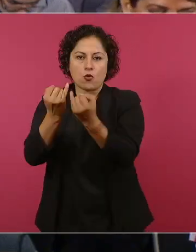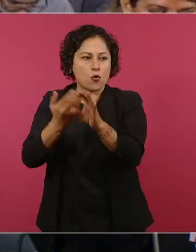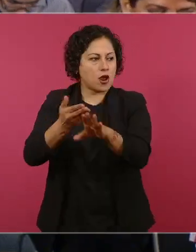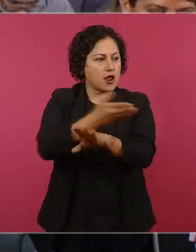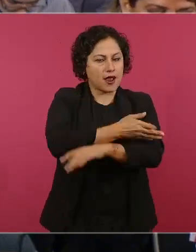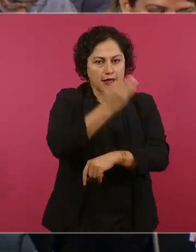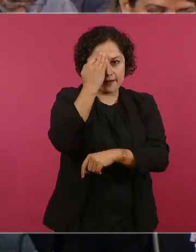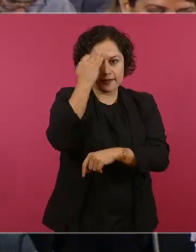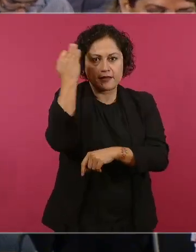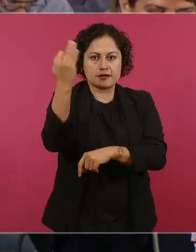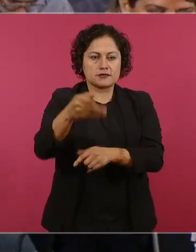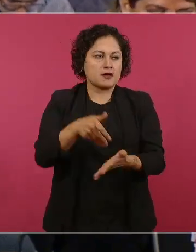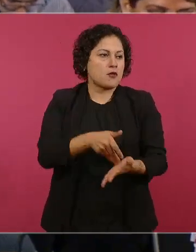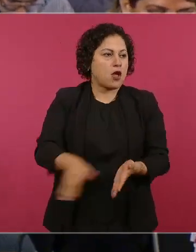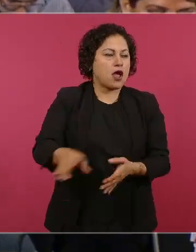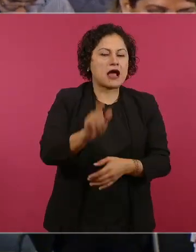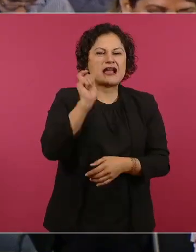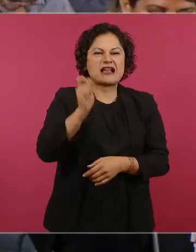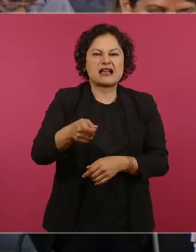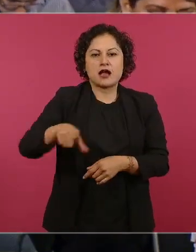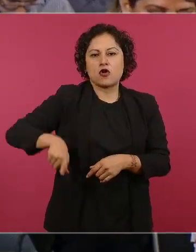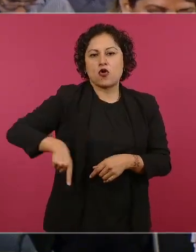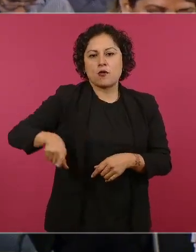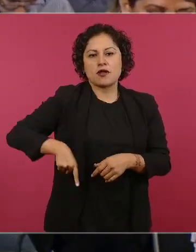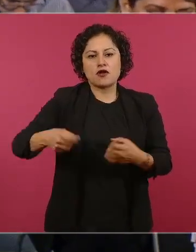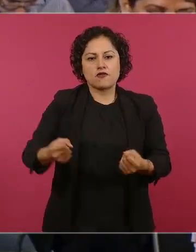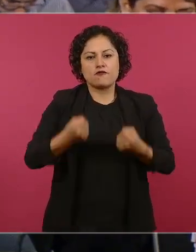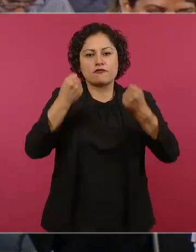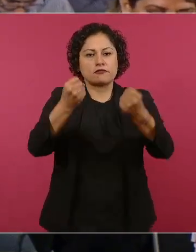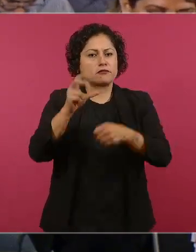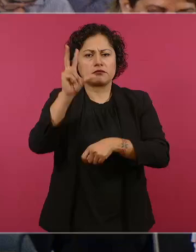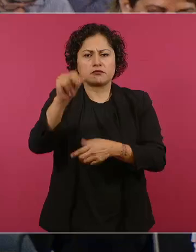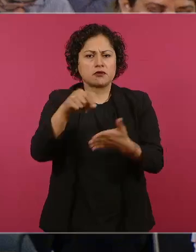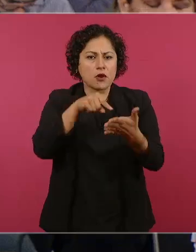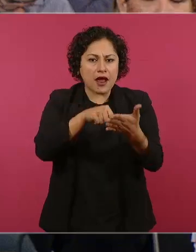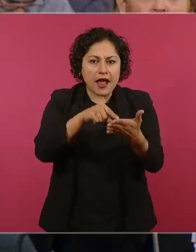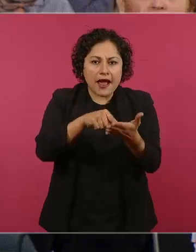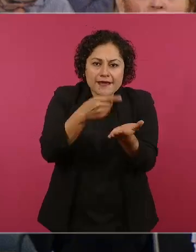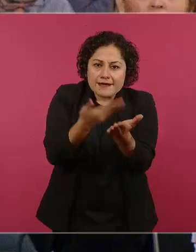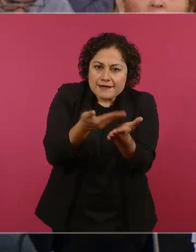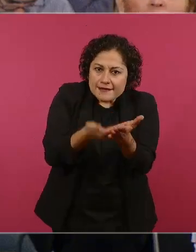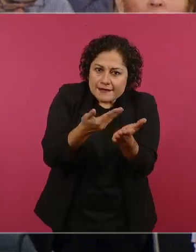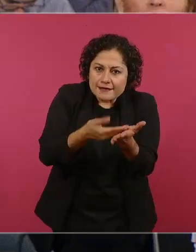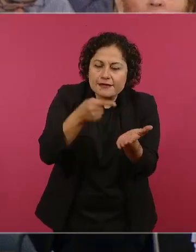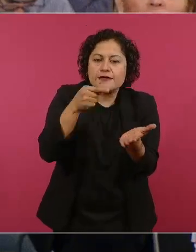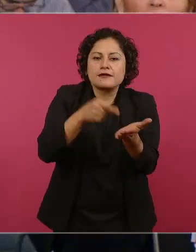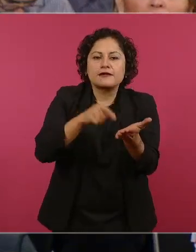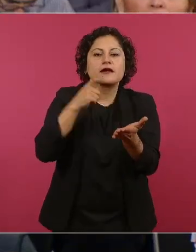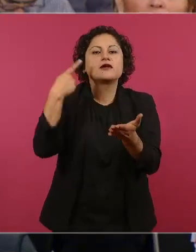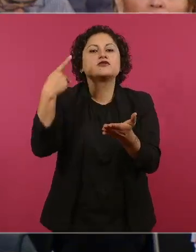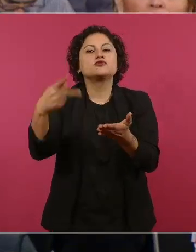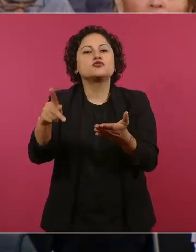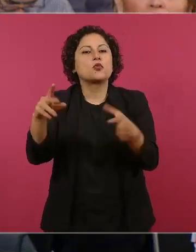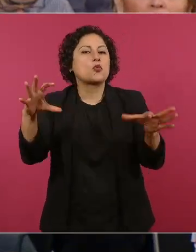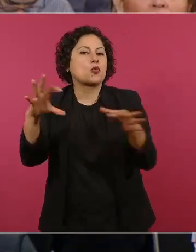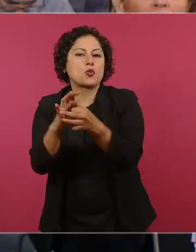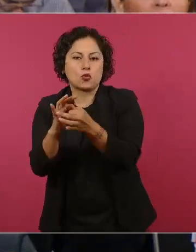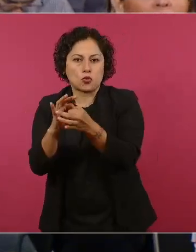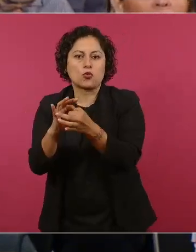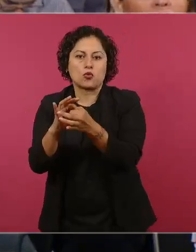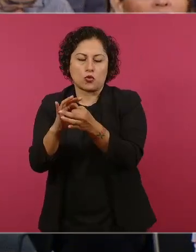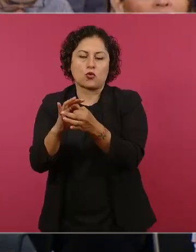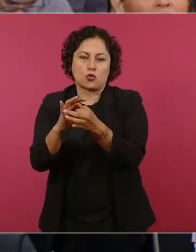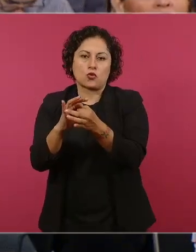esta nacionalización. Se muestran fichas incluso de su relación cercanísima con el gobierno